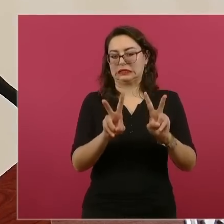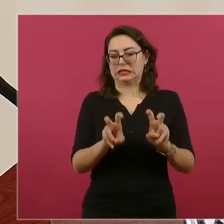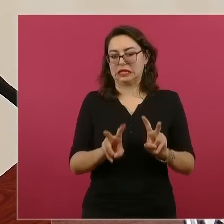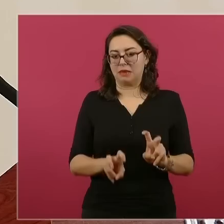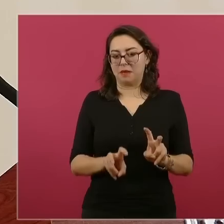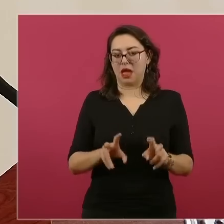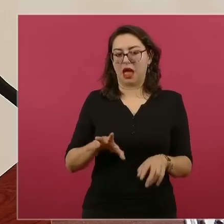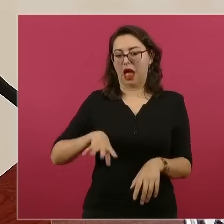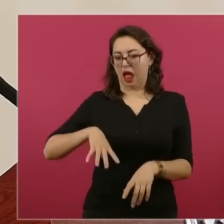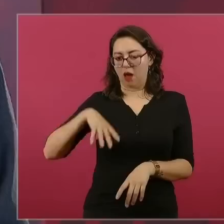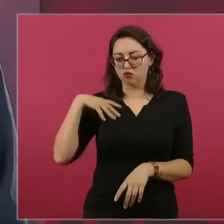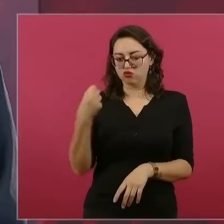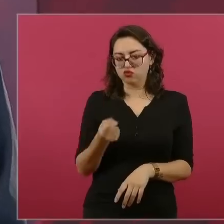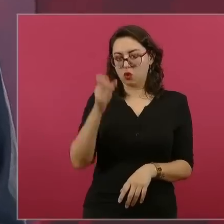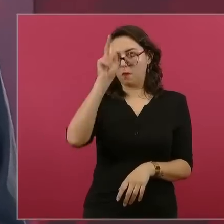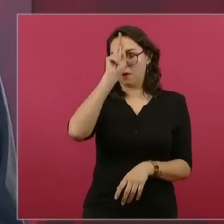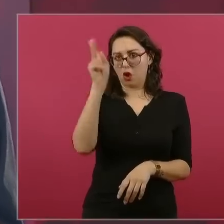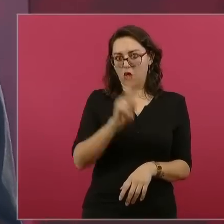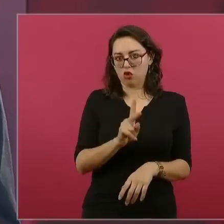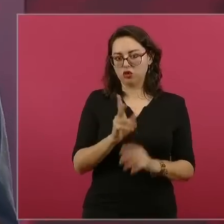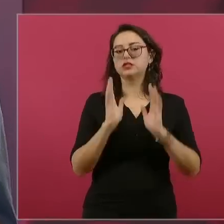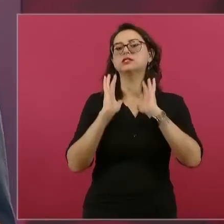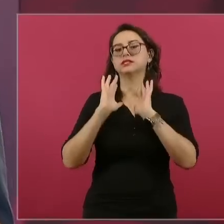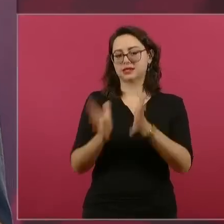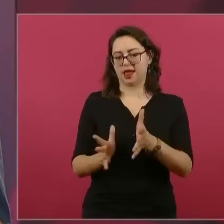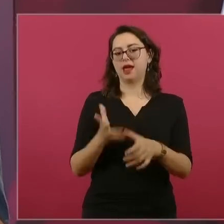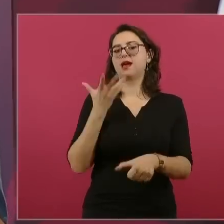quedaría corregido.